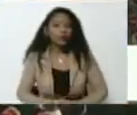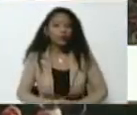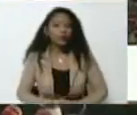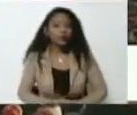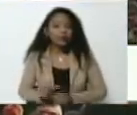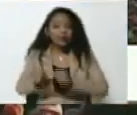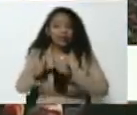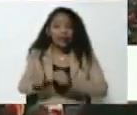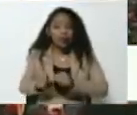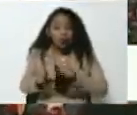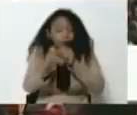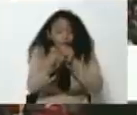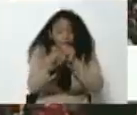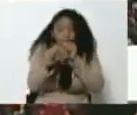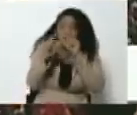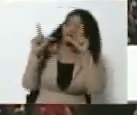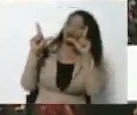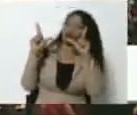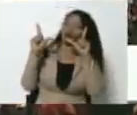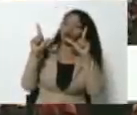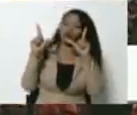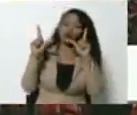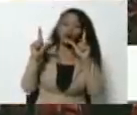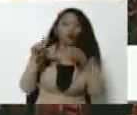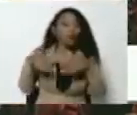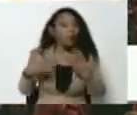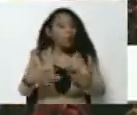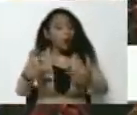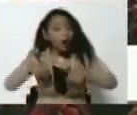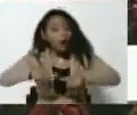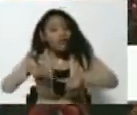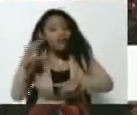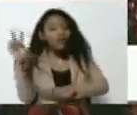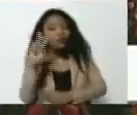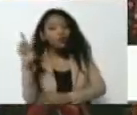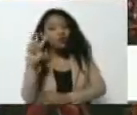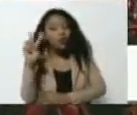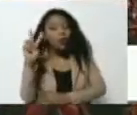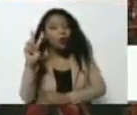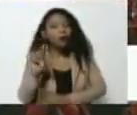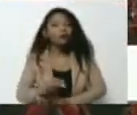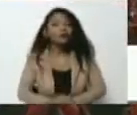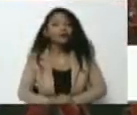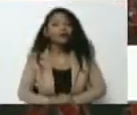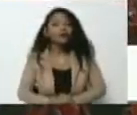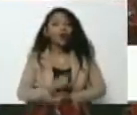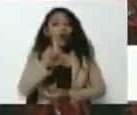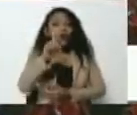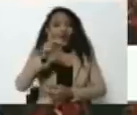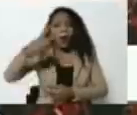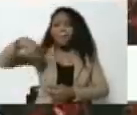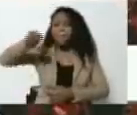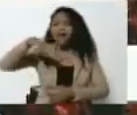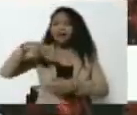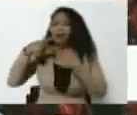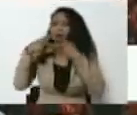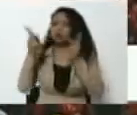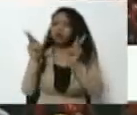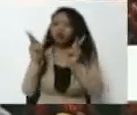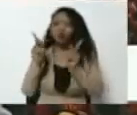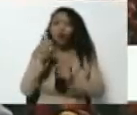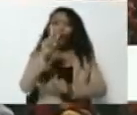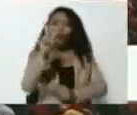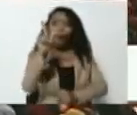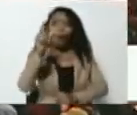quedó atónito cuando en Venezuela, en una plaza pública,